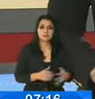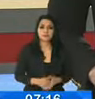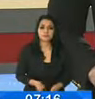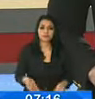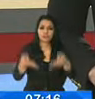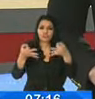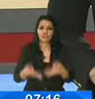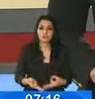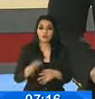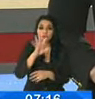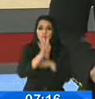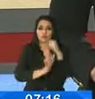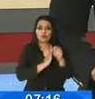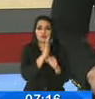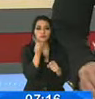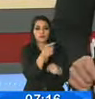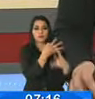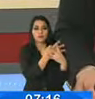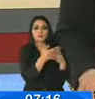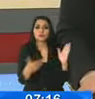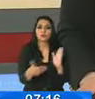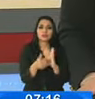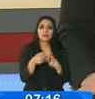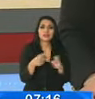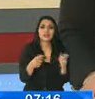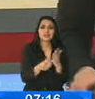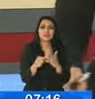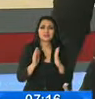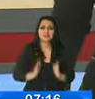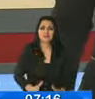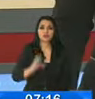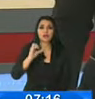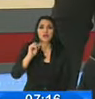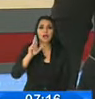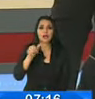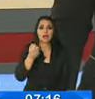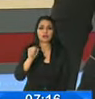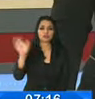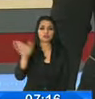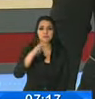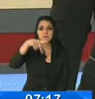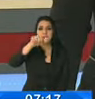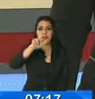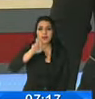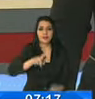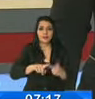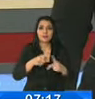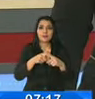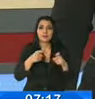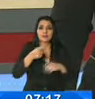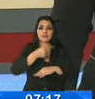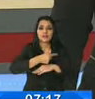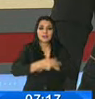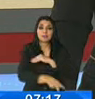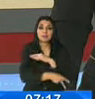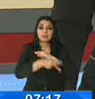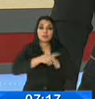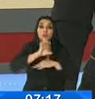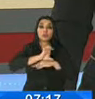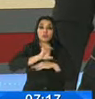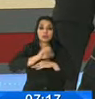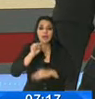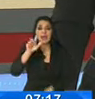sentencia de 5 años de prisión en contra del exministro Carlos Pareja Giannuzzelli y del exgerente de Petroecuador Alex